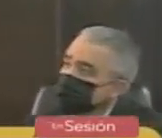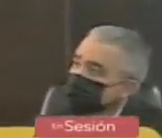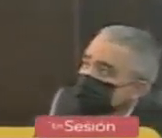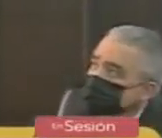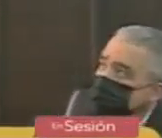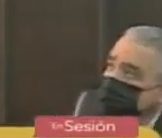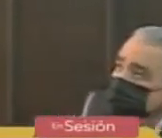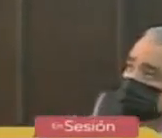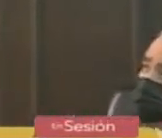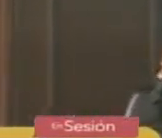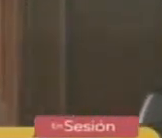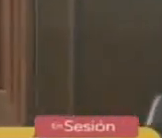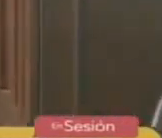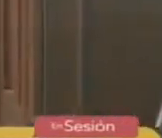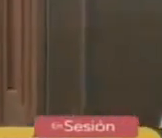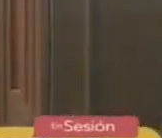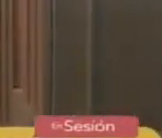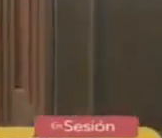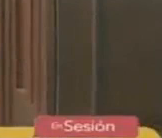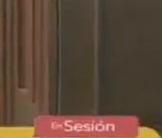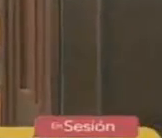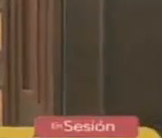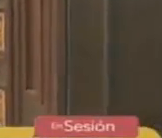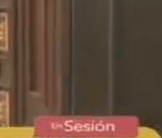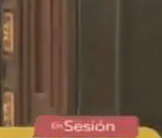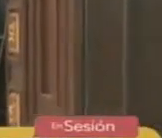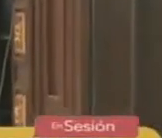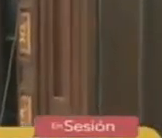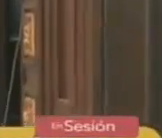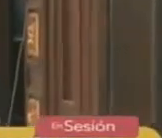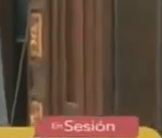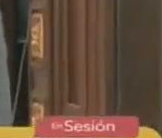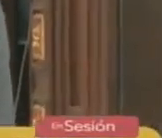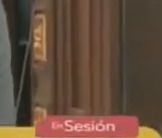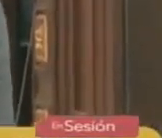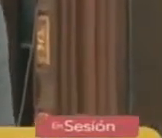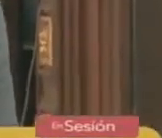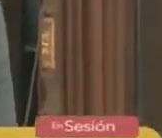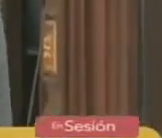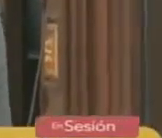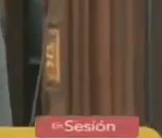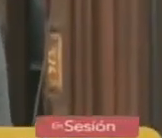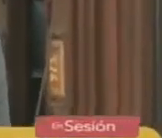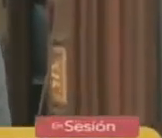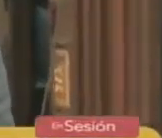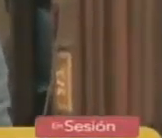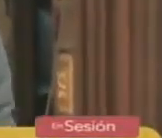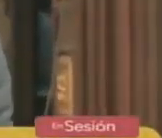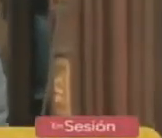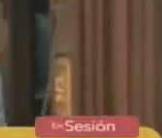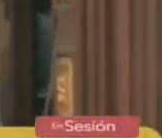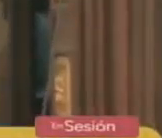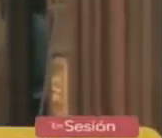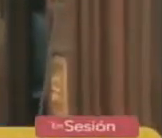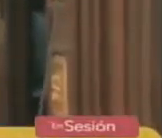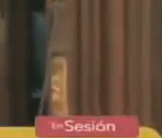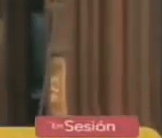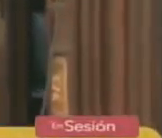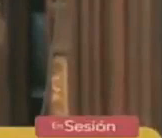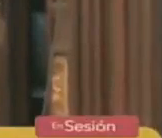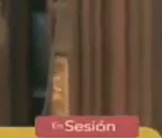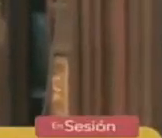del 85º aniversario de este prestigioso componente, que ciertamente